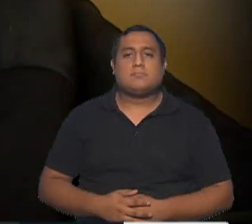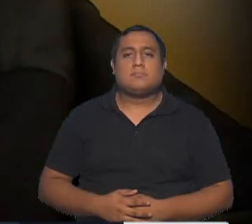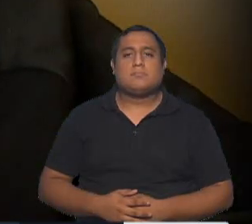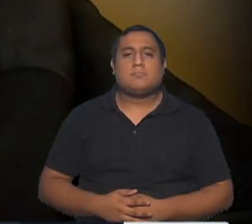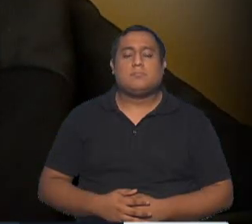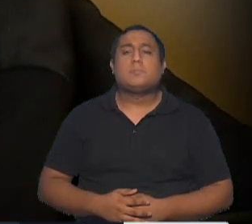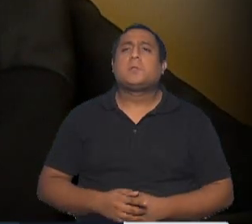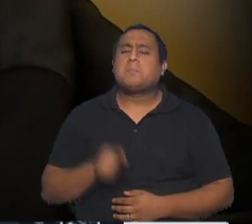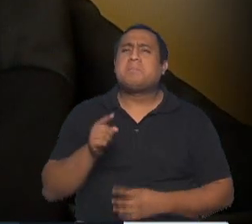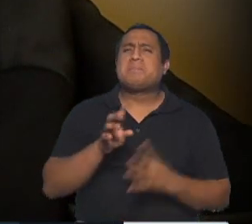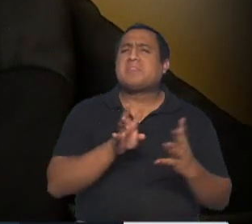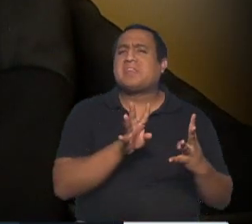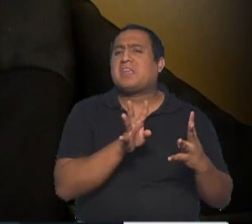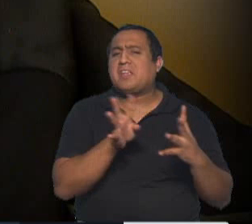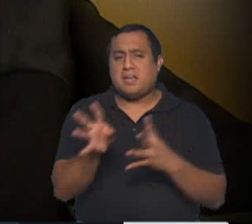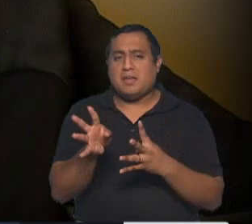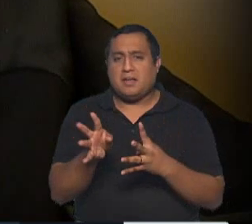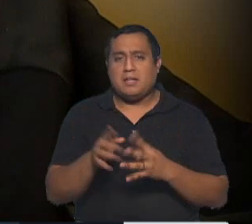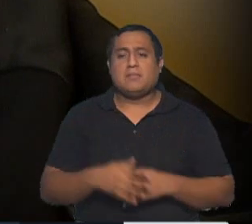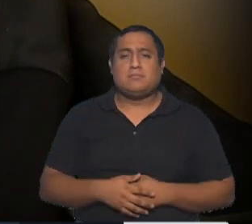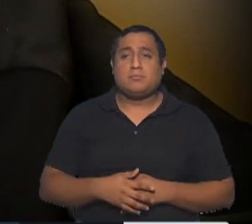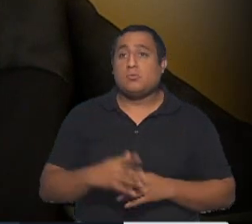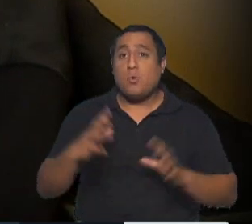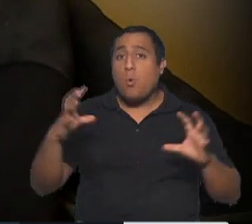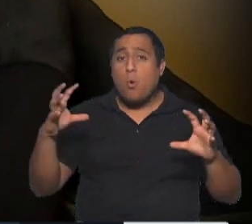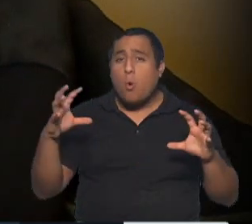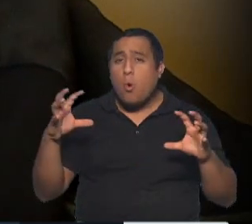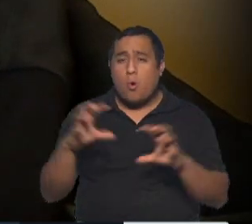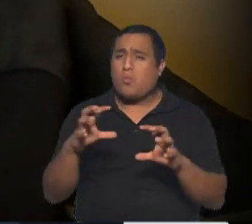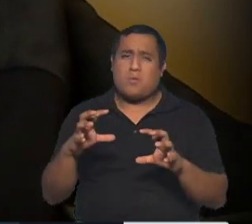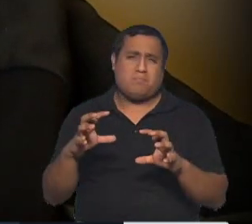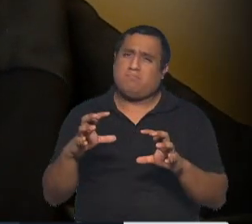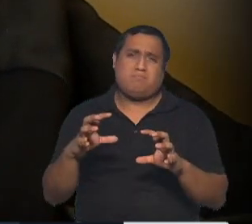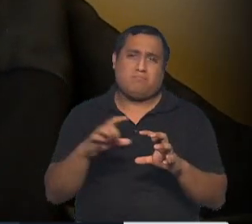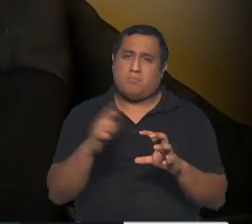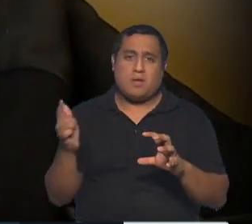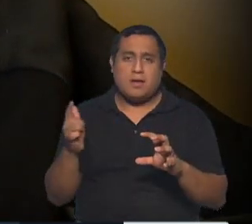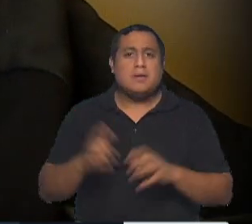Fue una guerra sin odio. La guerra